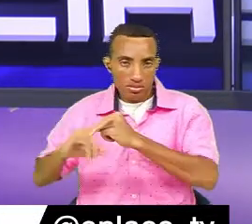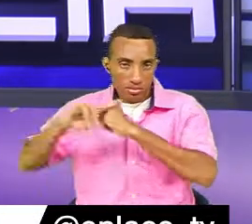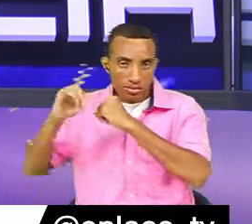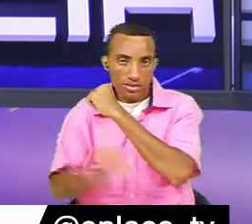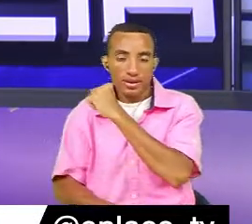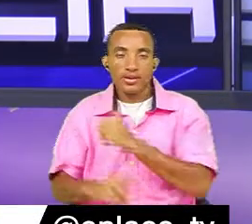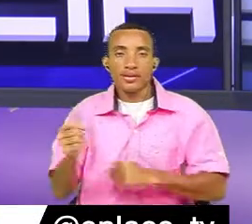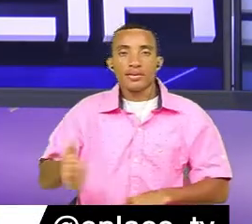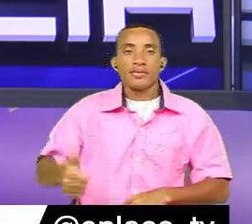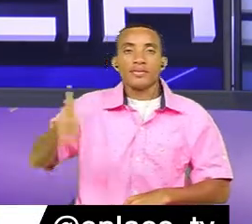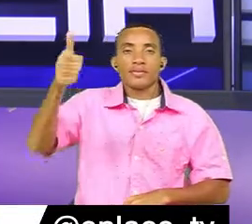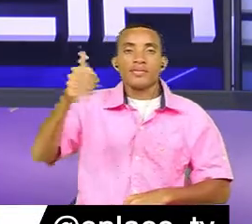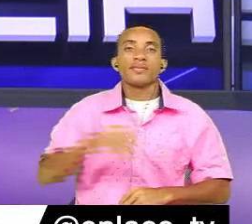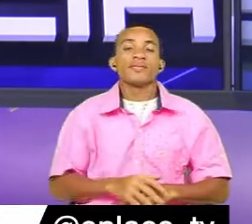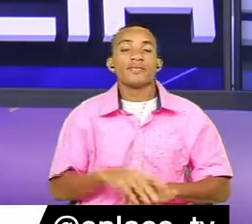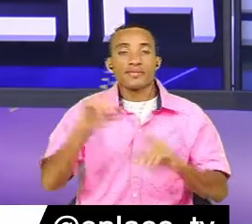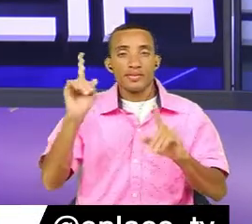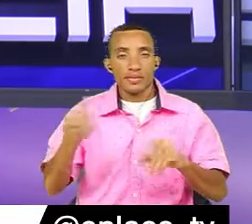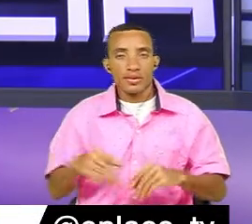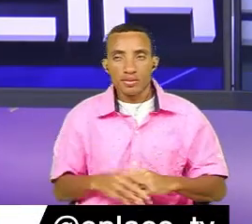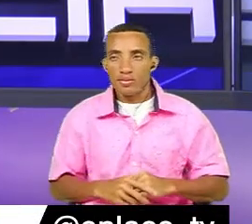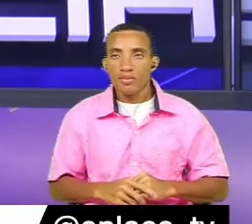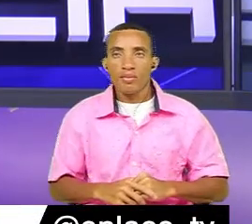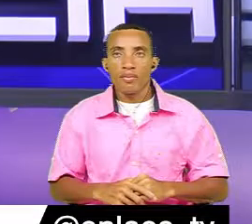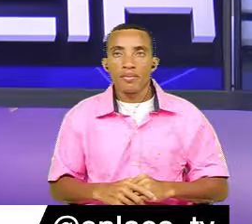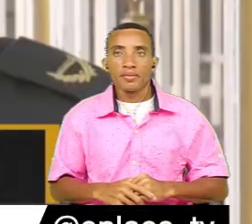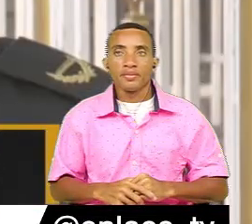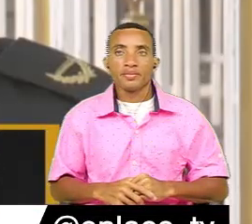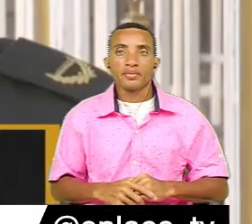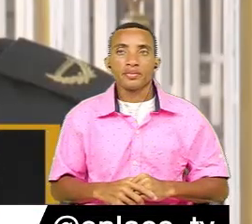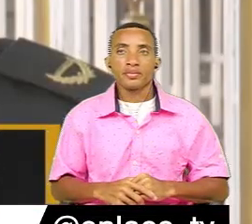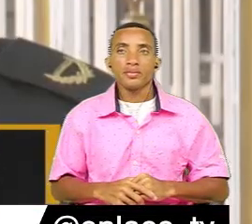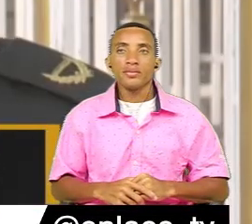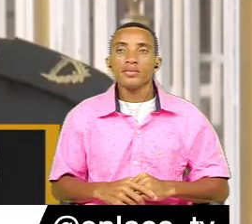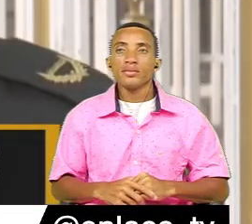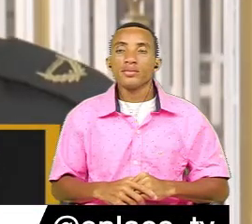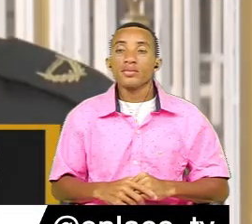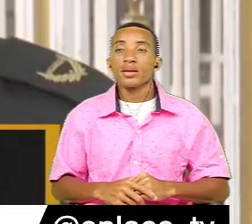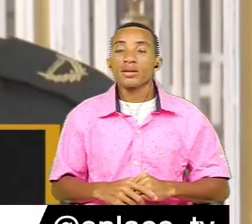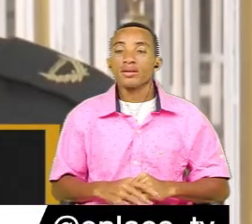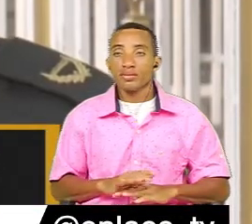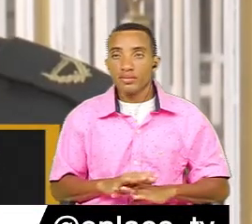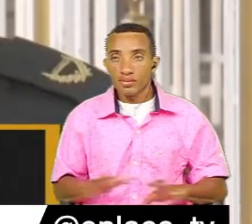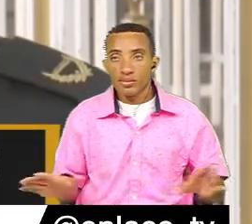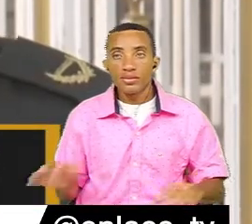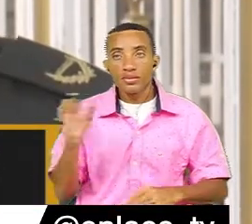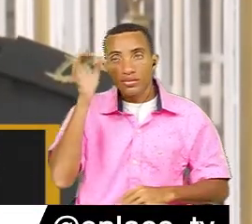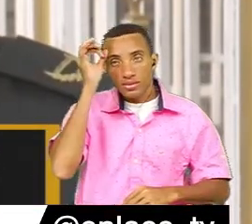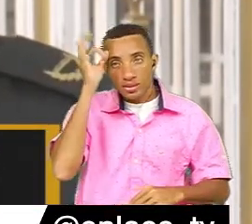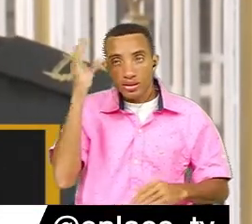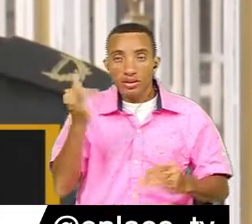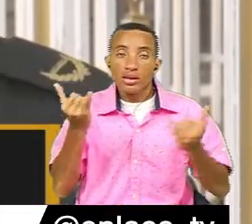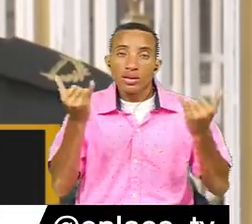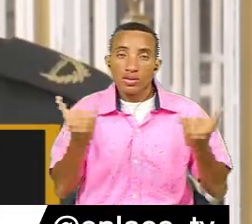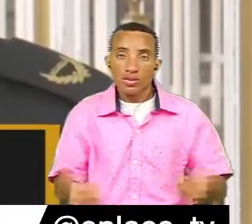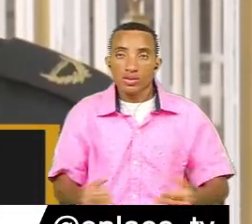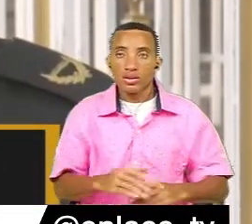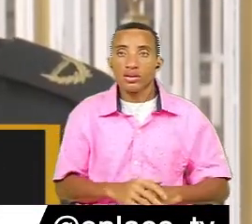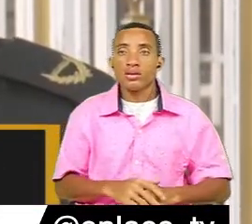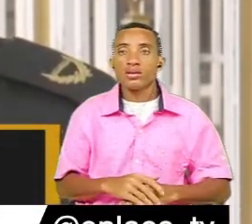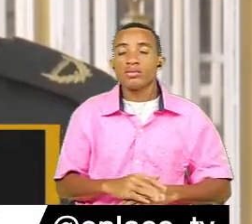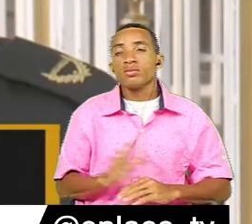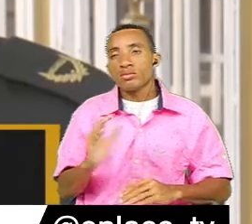las autoridades competentes para poder actuar. Referente a este fenómeno que se nos puede estar presentando y más ahora acercándonos